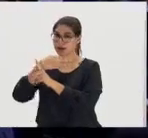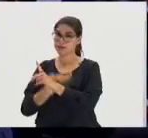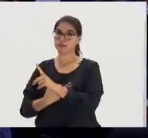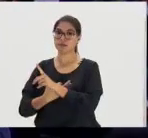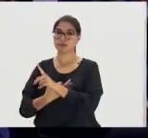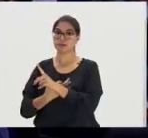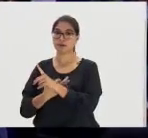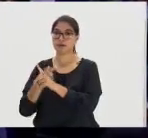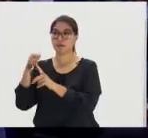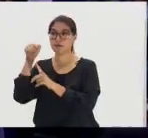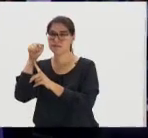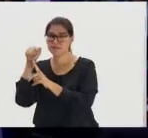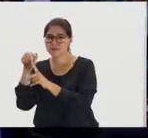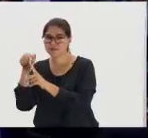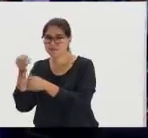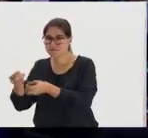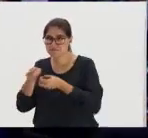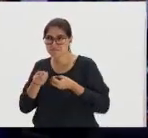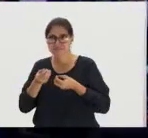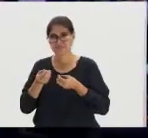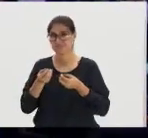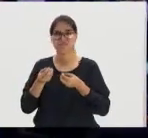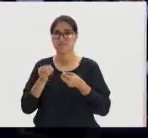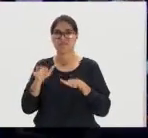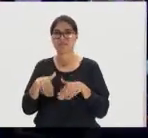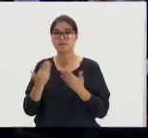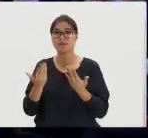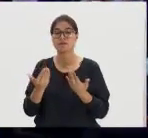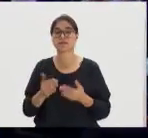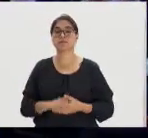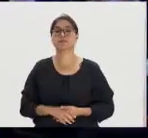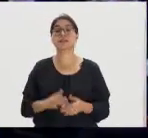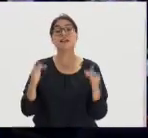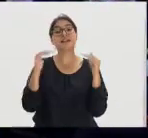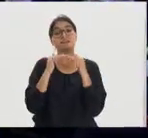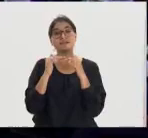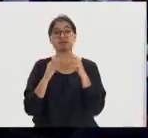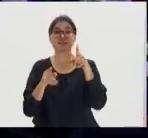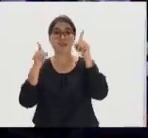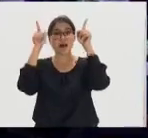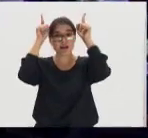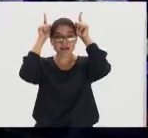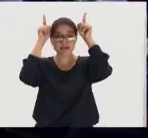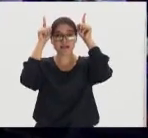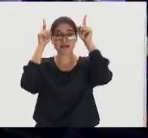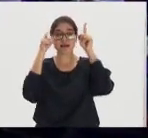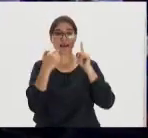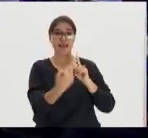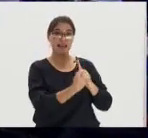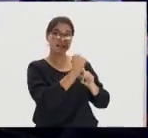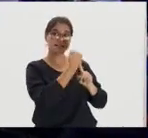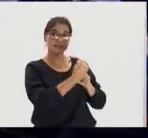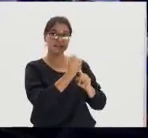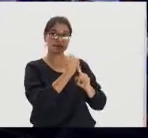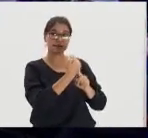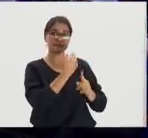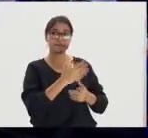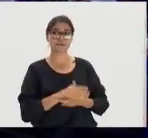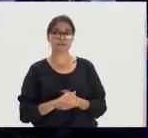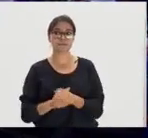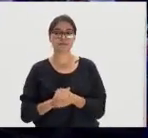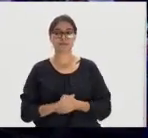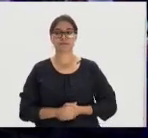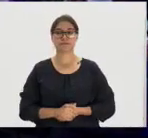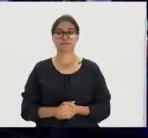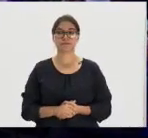de él. Si Satanás ha preparado, estos son dardos. Esos son los benditos dardos. Hoy al